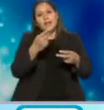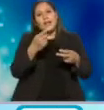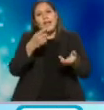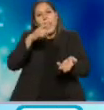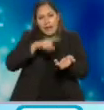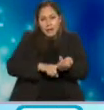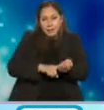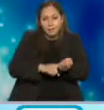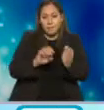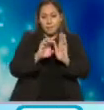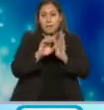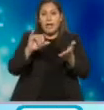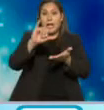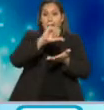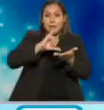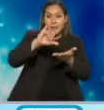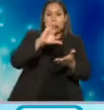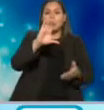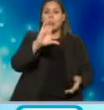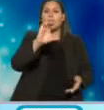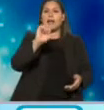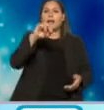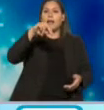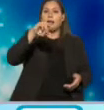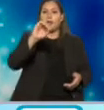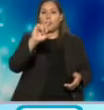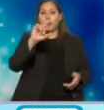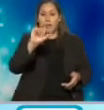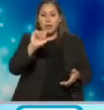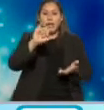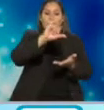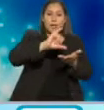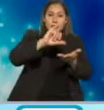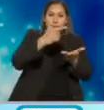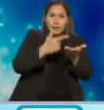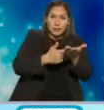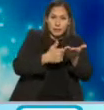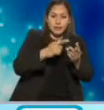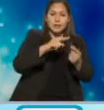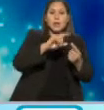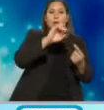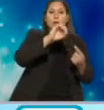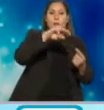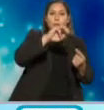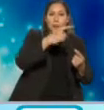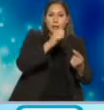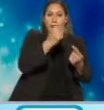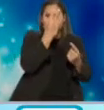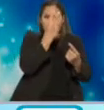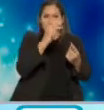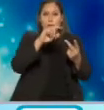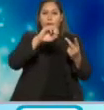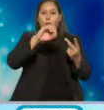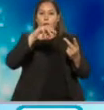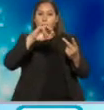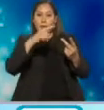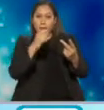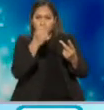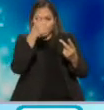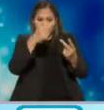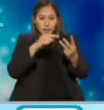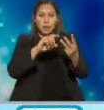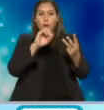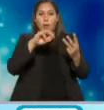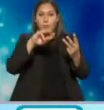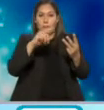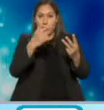de canola tiene una mezcla de ácidos grasos omega 3, omega 6, omega 9, que tiene una mezcla de tal manera que tiene